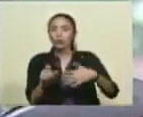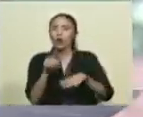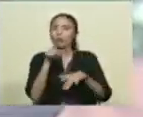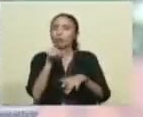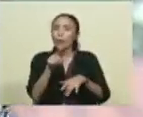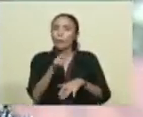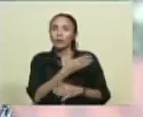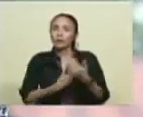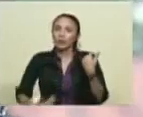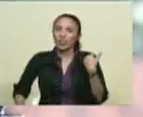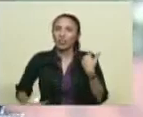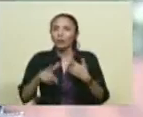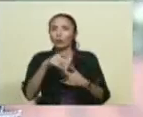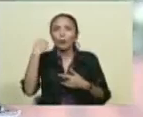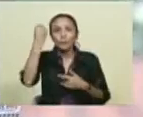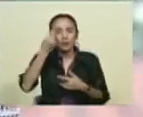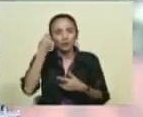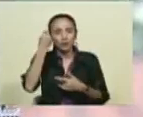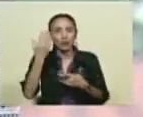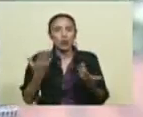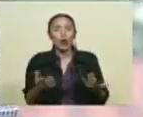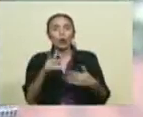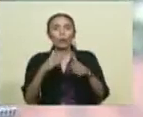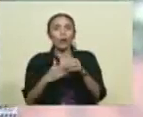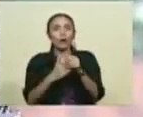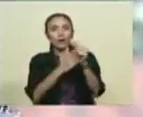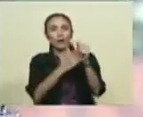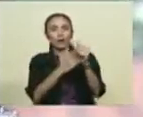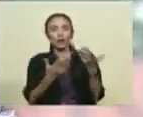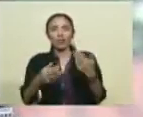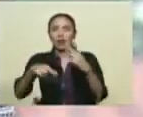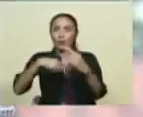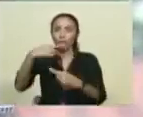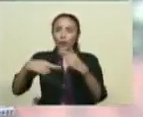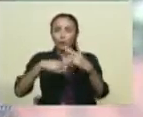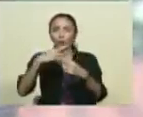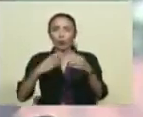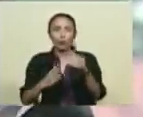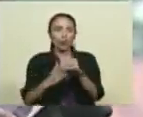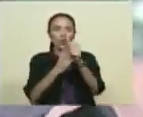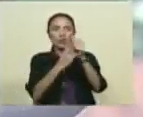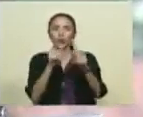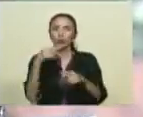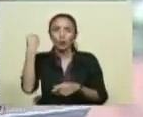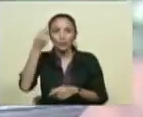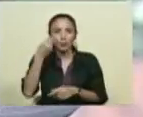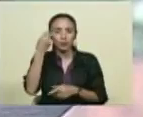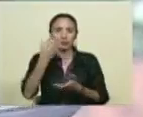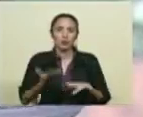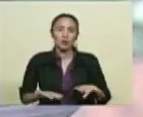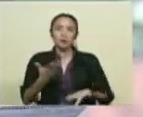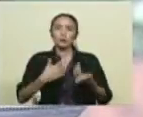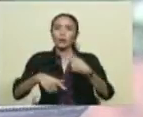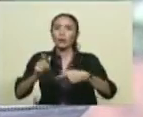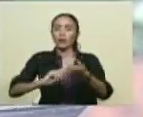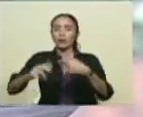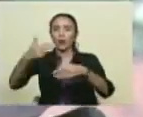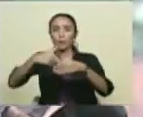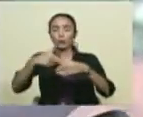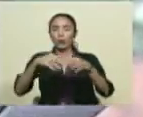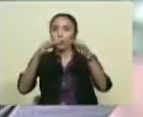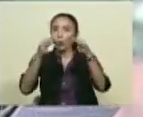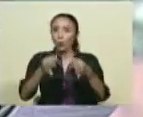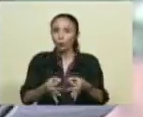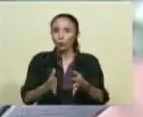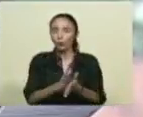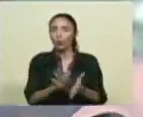como pionero, lo decía el secretario general de la iniciativa del acuerdo de recorte de producción, sobre que el mercado petrolero se estabilice? ¿Ya